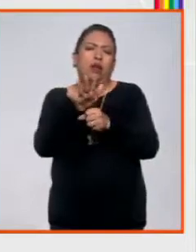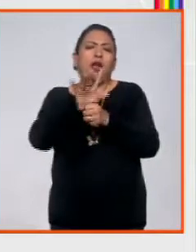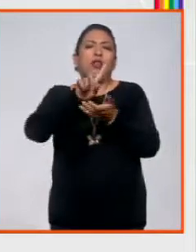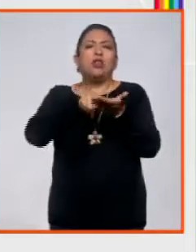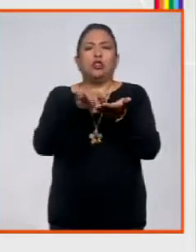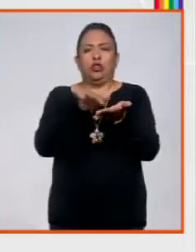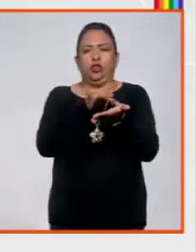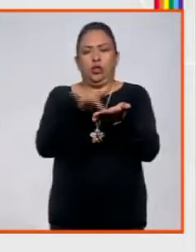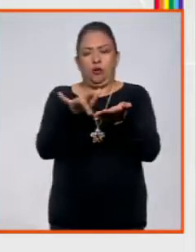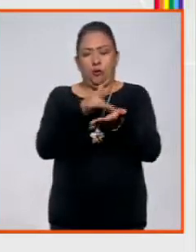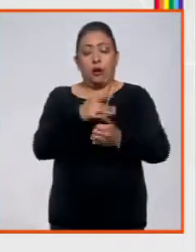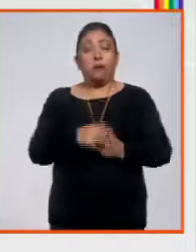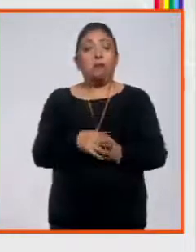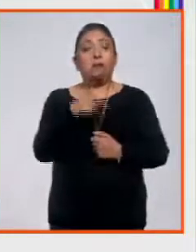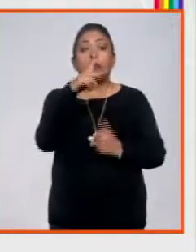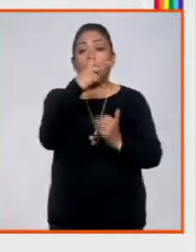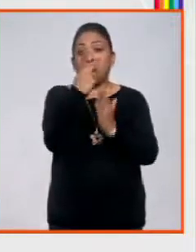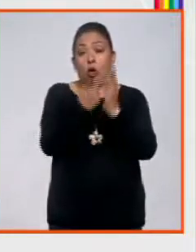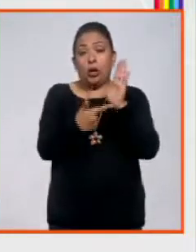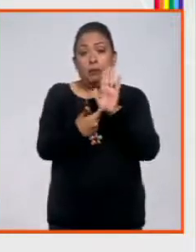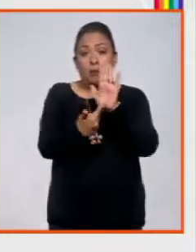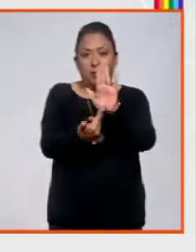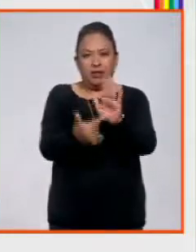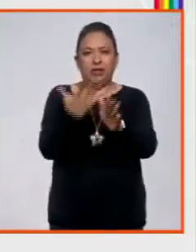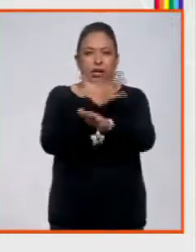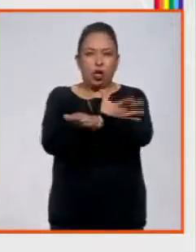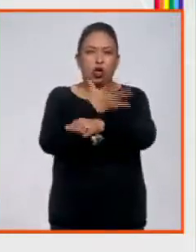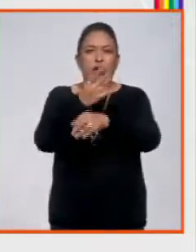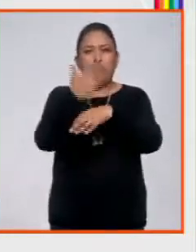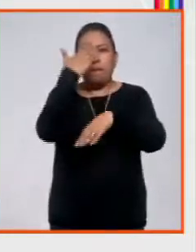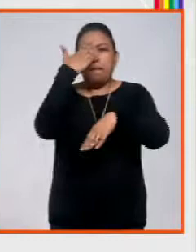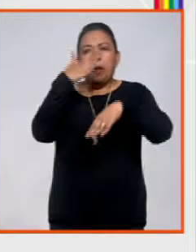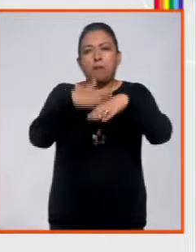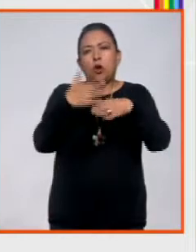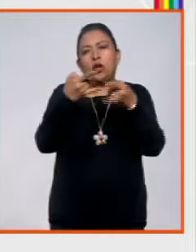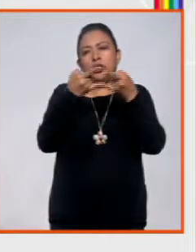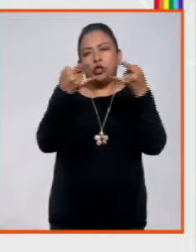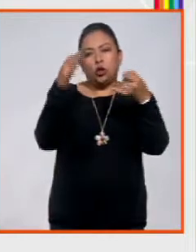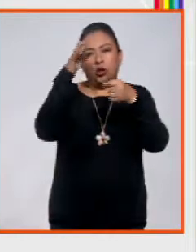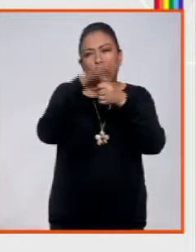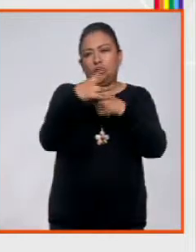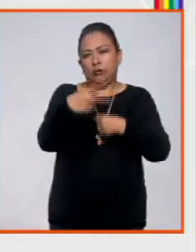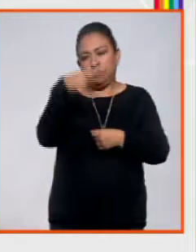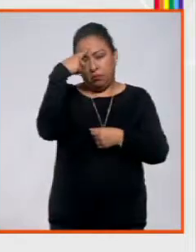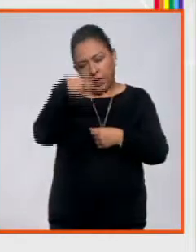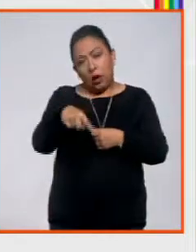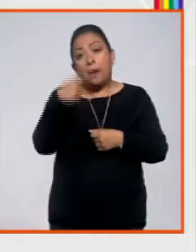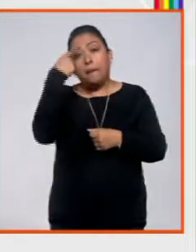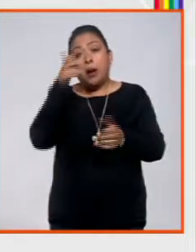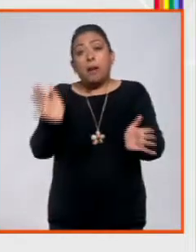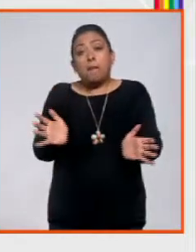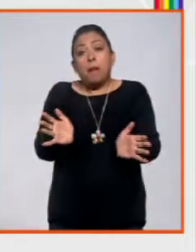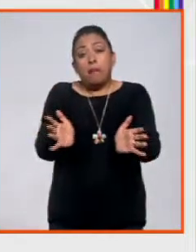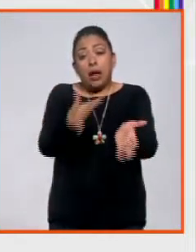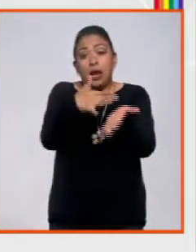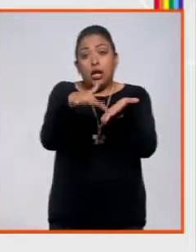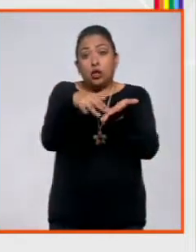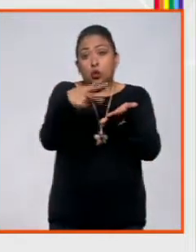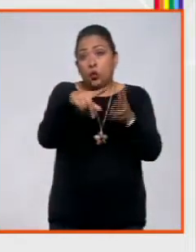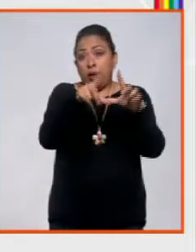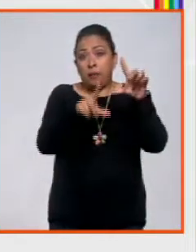celular el programa que presentó la coordinación de memoria histórica y cultural de mexico para fomentar la lectura en el país